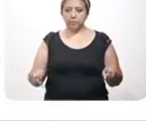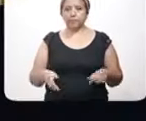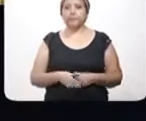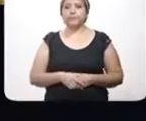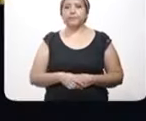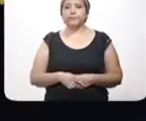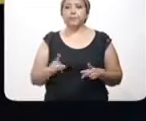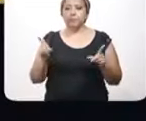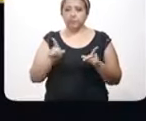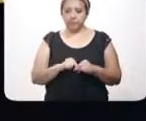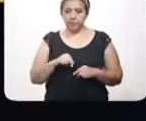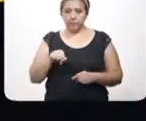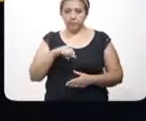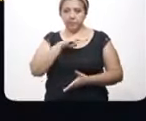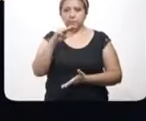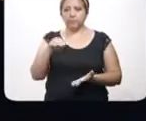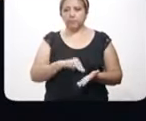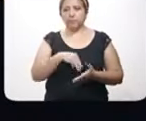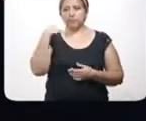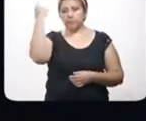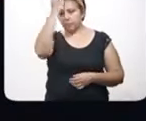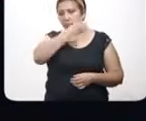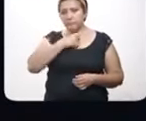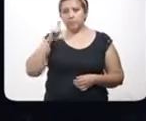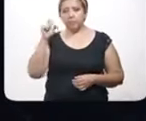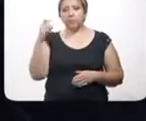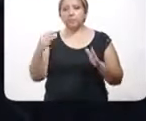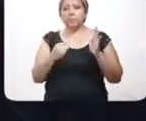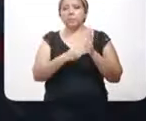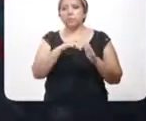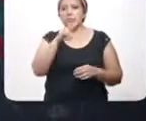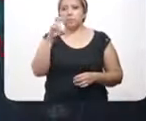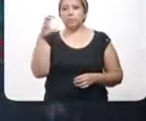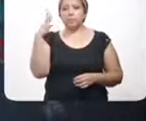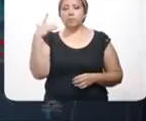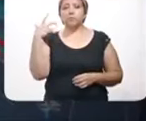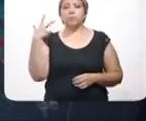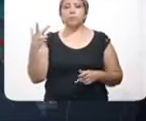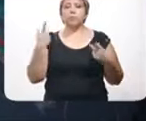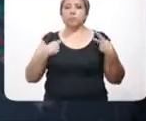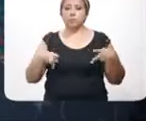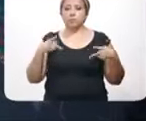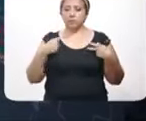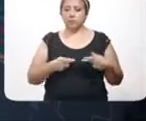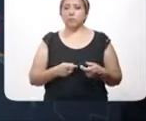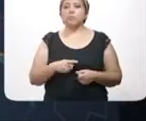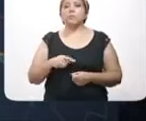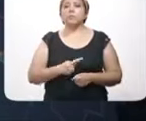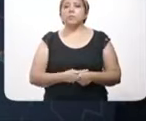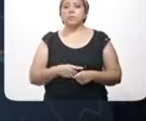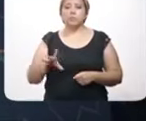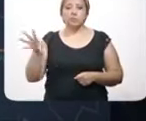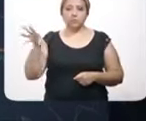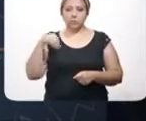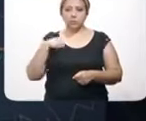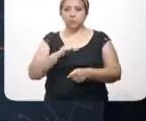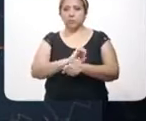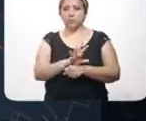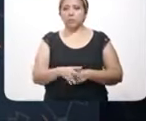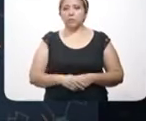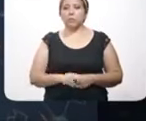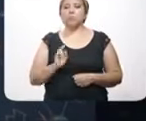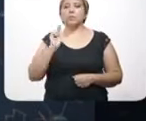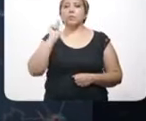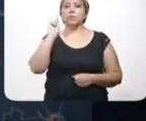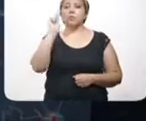estado. Específicamente en Mérida se han diagnosticado 20.258 personas contagiadas de coronavirus que viven